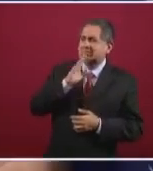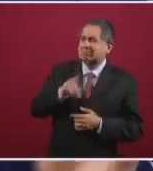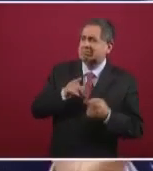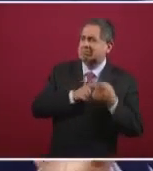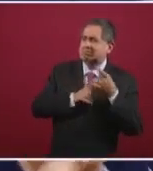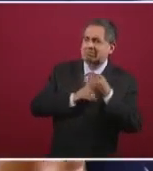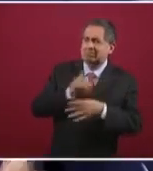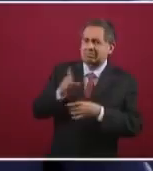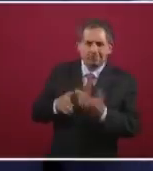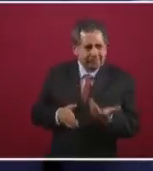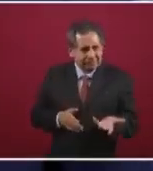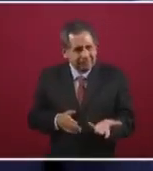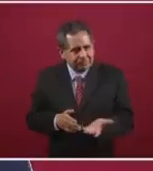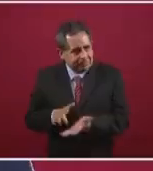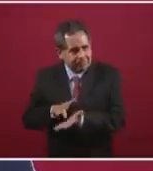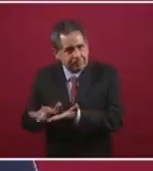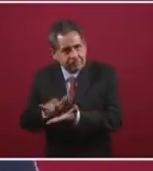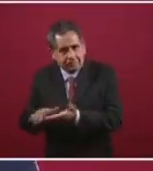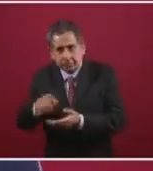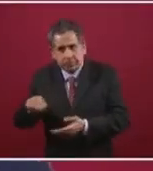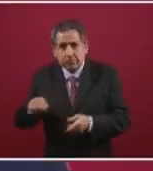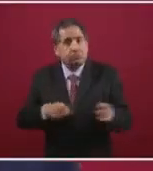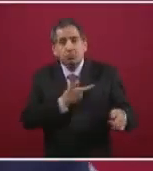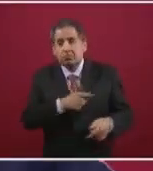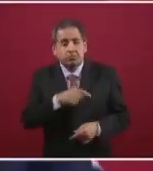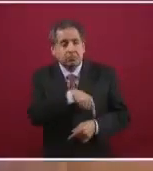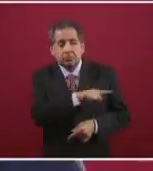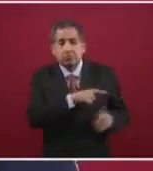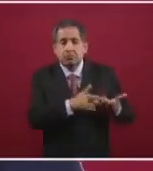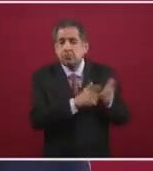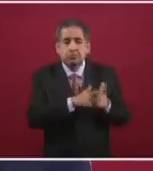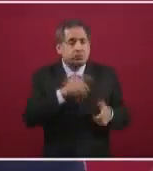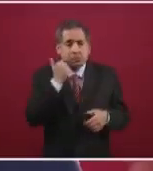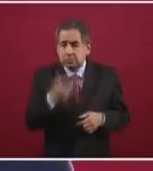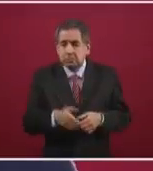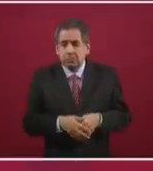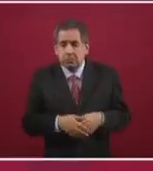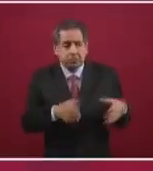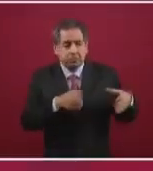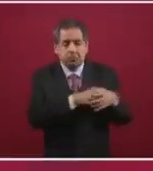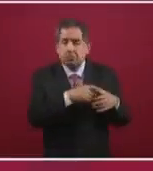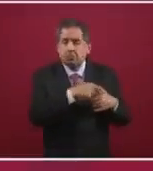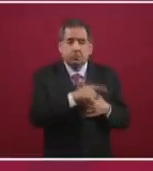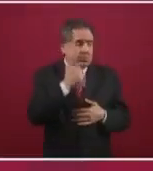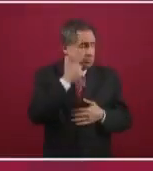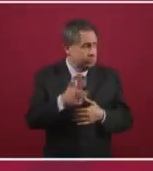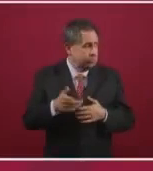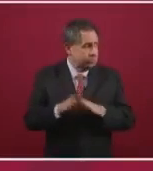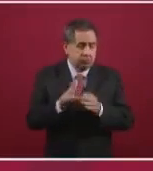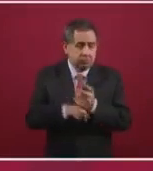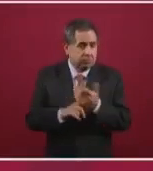aunque parezca increíble. Hay quienes